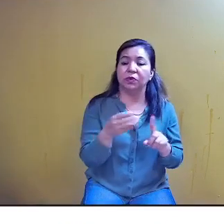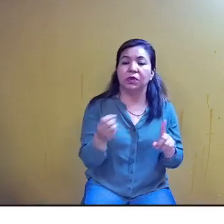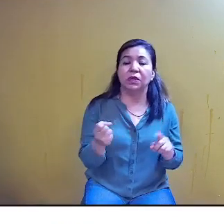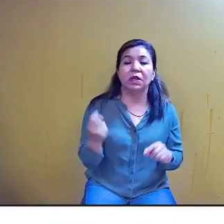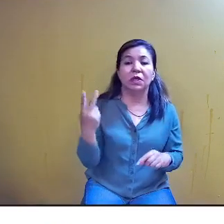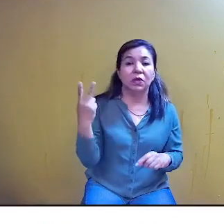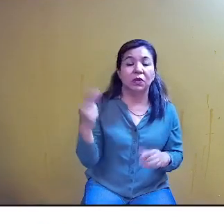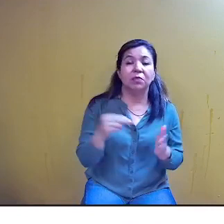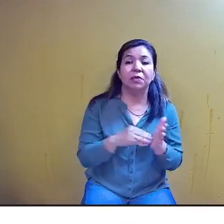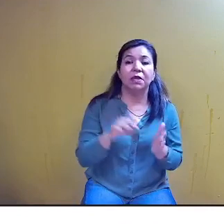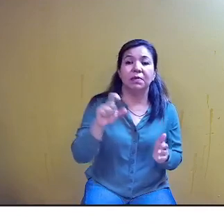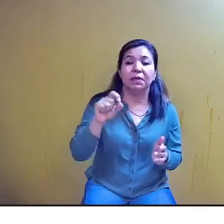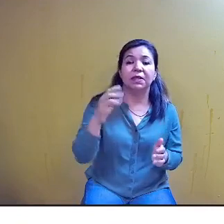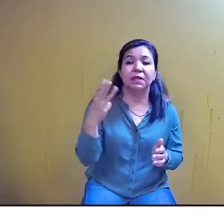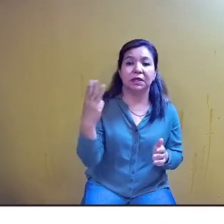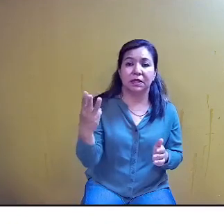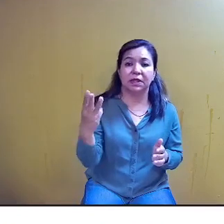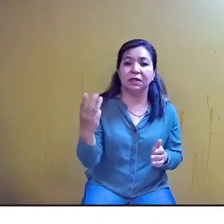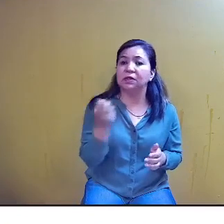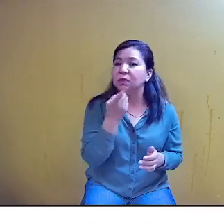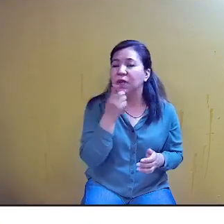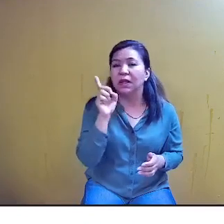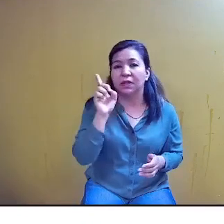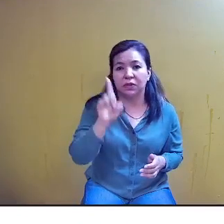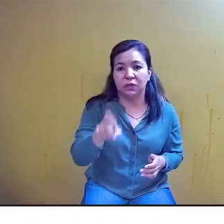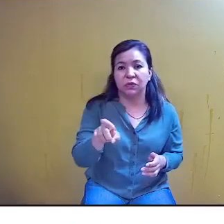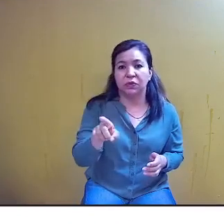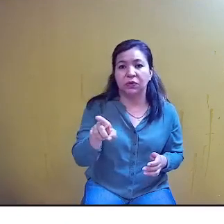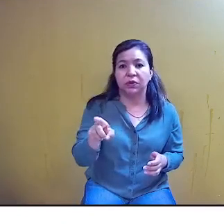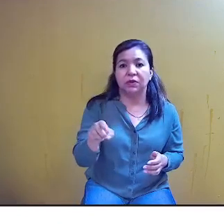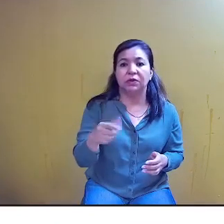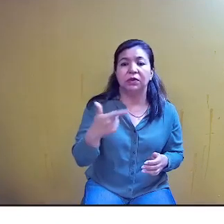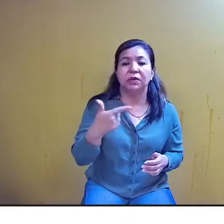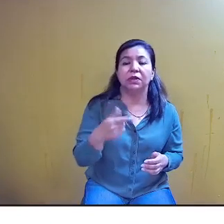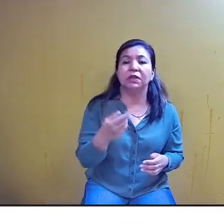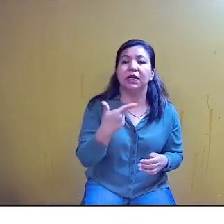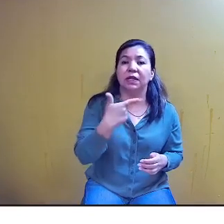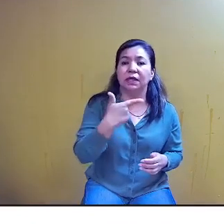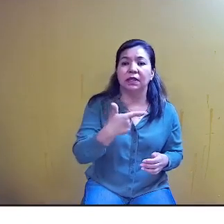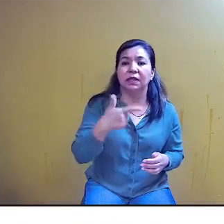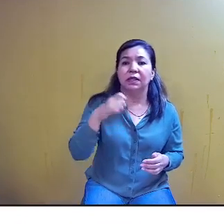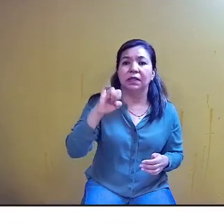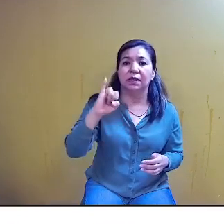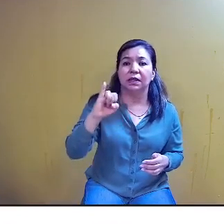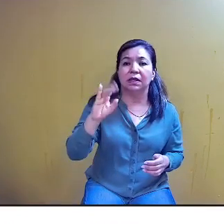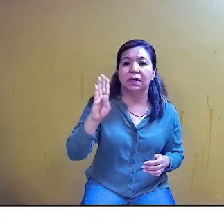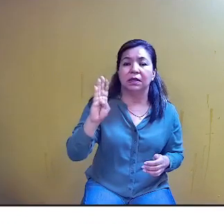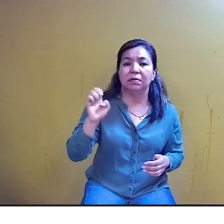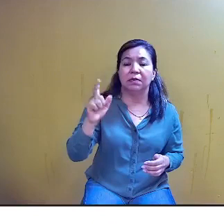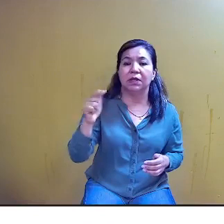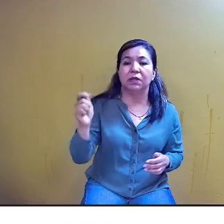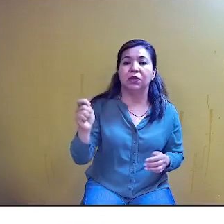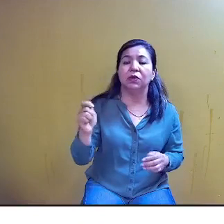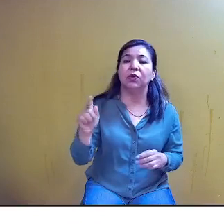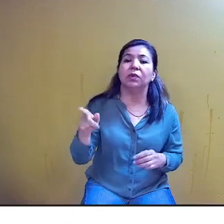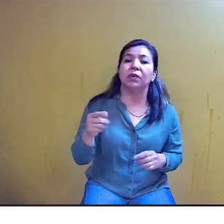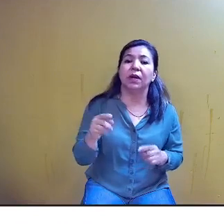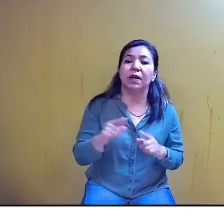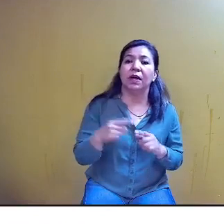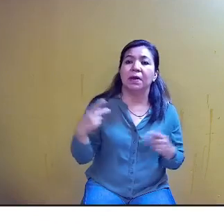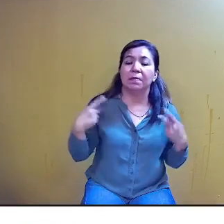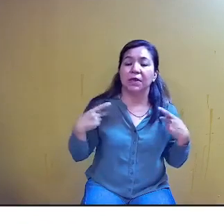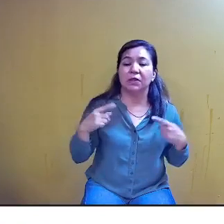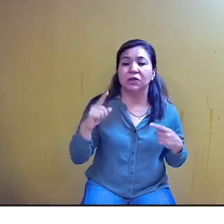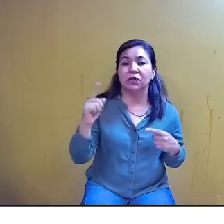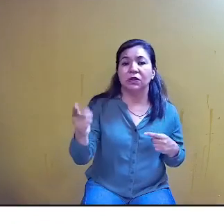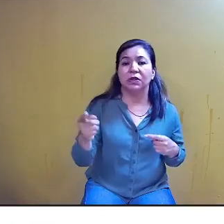TE/PES/10/2023, integrado con motivo de la denuncia presentada por el ciudadano Gilberto Martínez Jacinto en contra del ciudadano Yoshio Cuauhtémoc